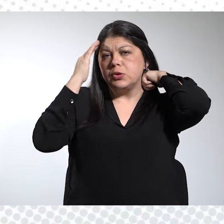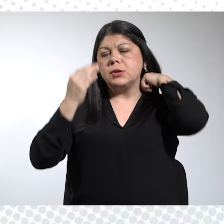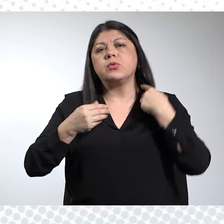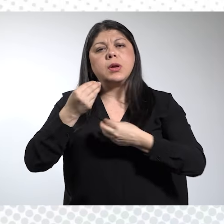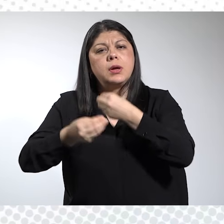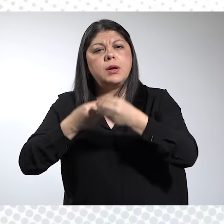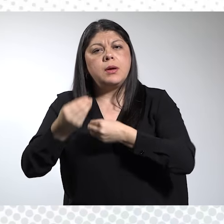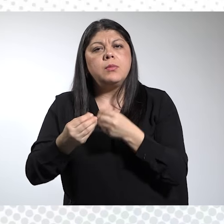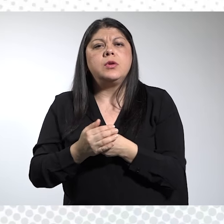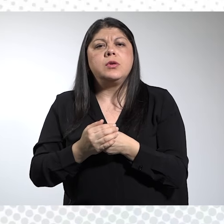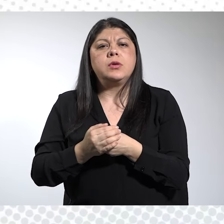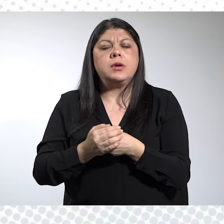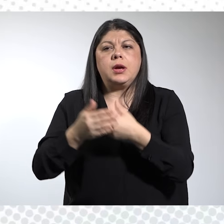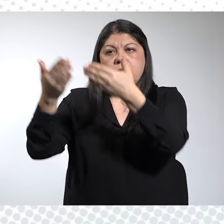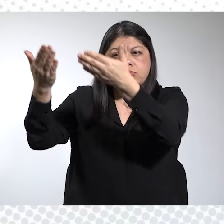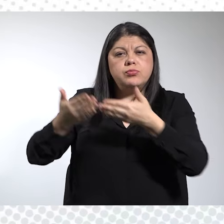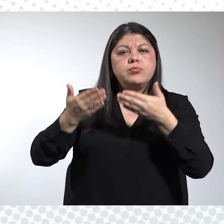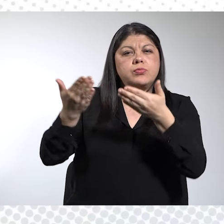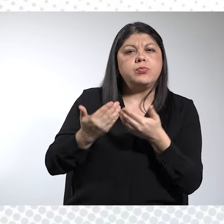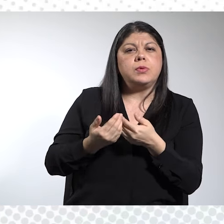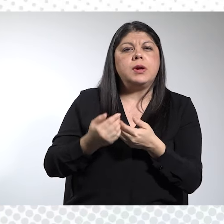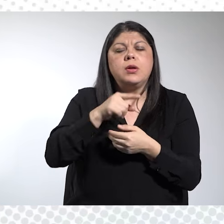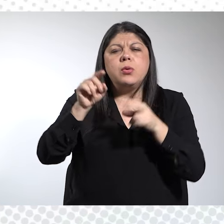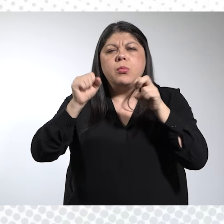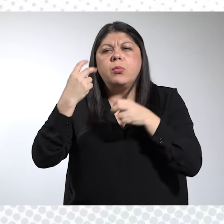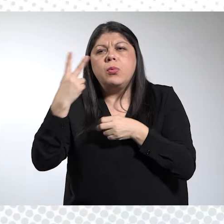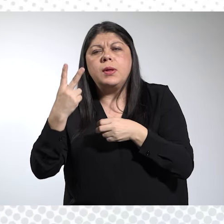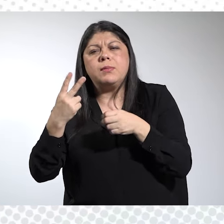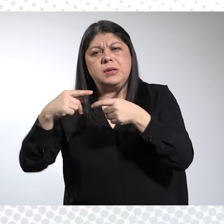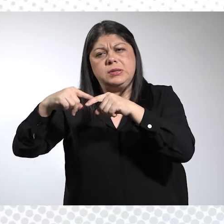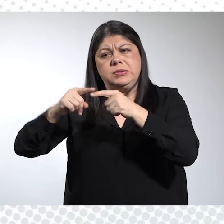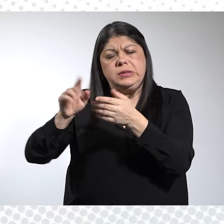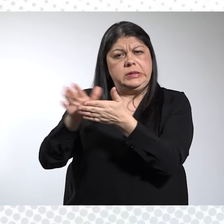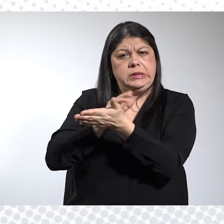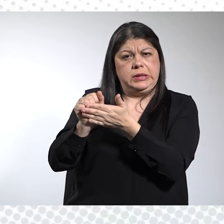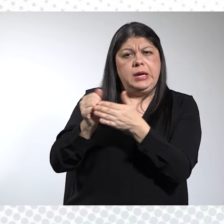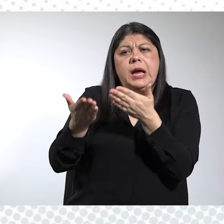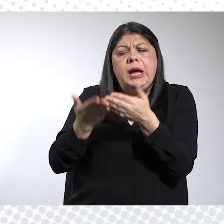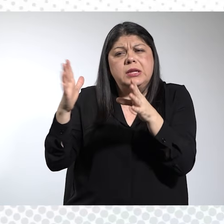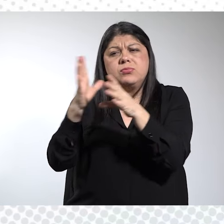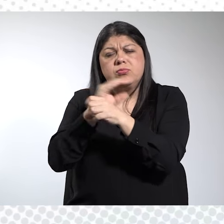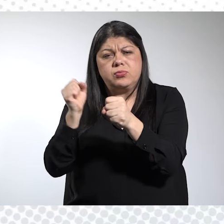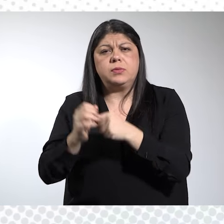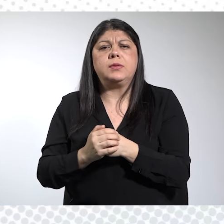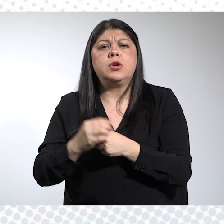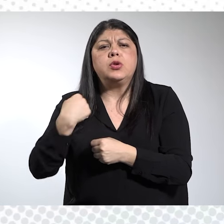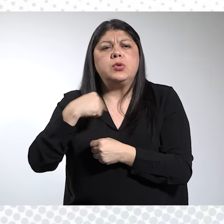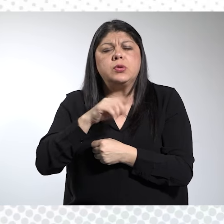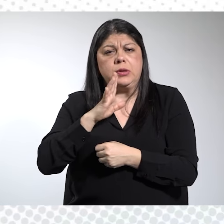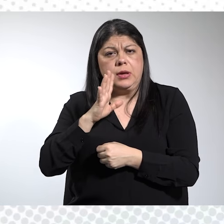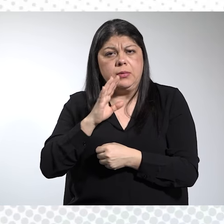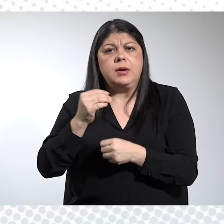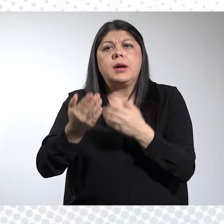que hay producciones que a través de estas importaciones se han visto desdeñadas y eventualmente casi que han desaparecido. Y